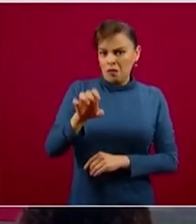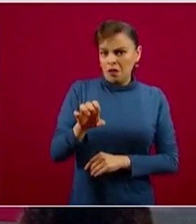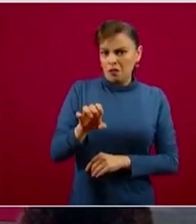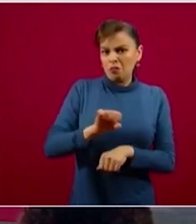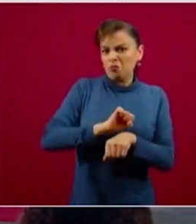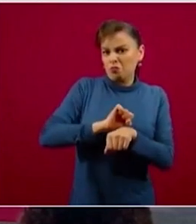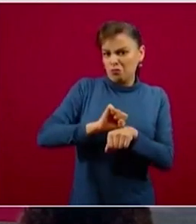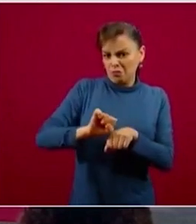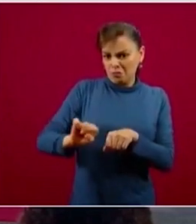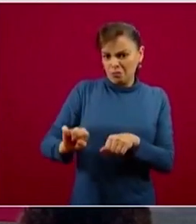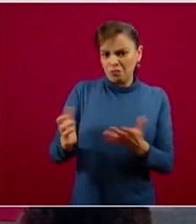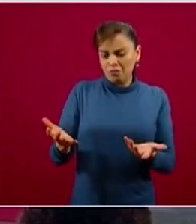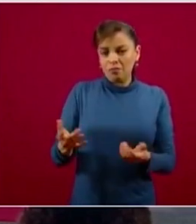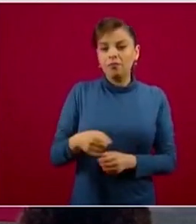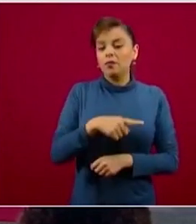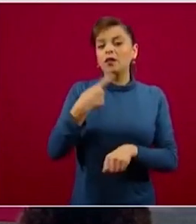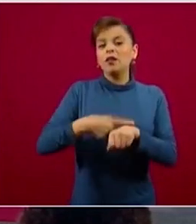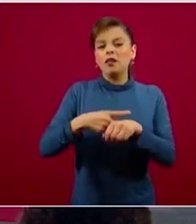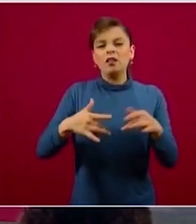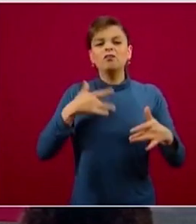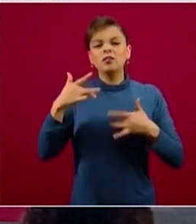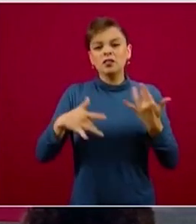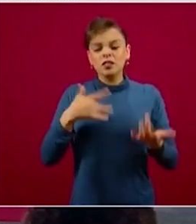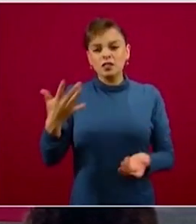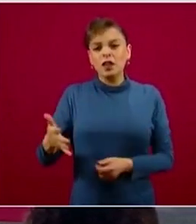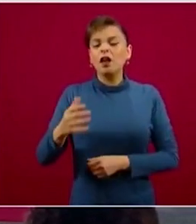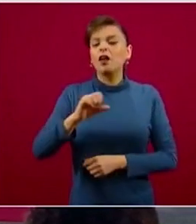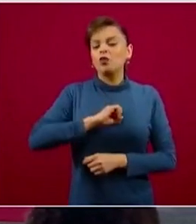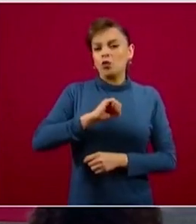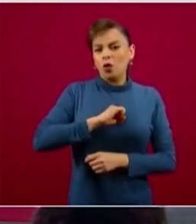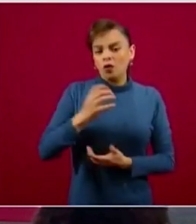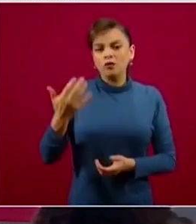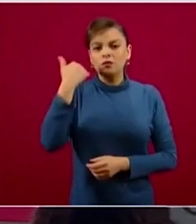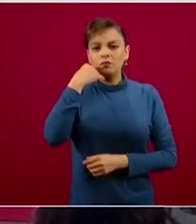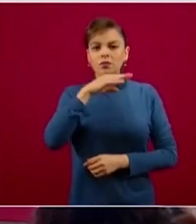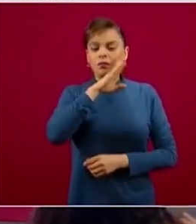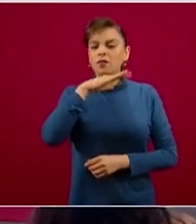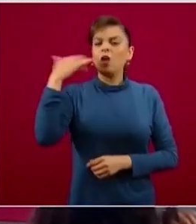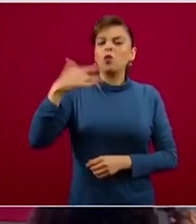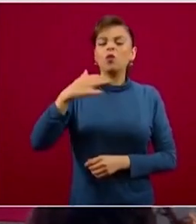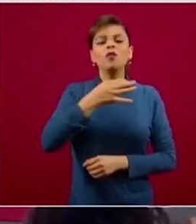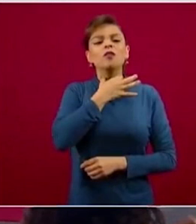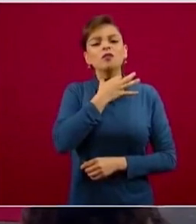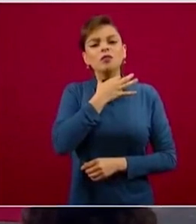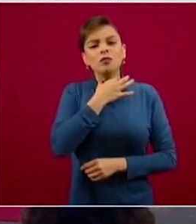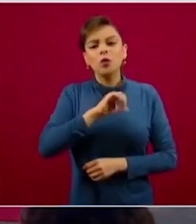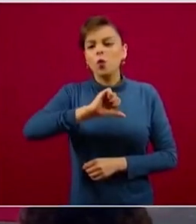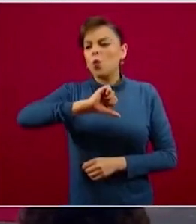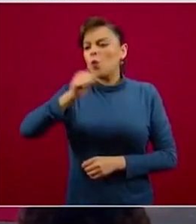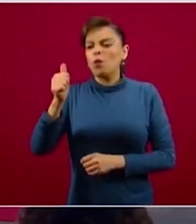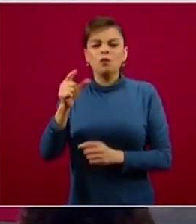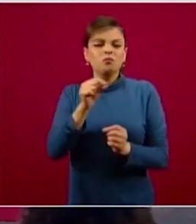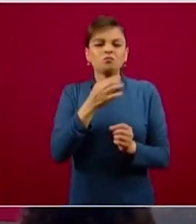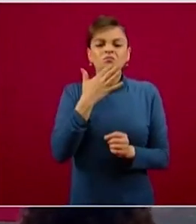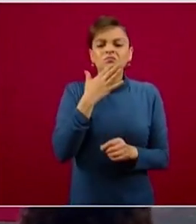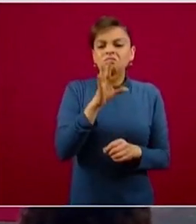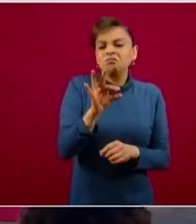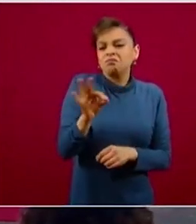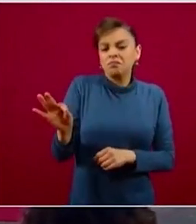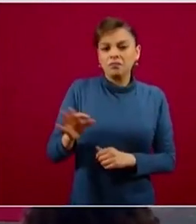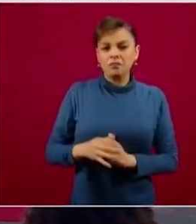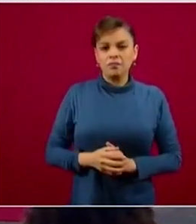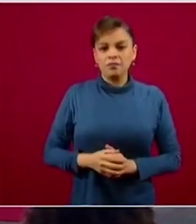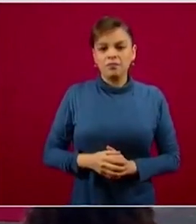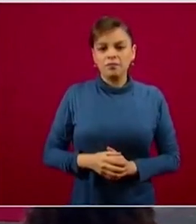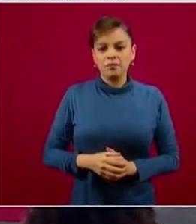que son tos fiebre dolor de garganta y algunas otras molestias menores y en muy poco tiempo